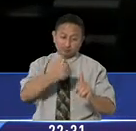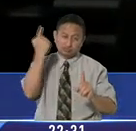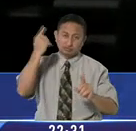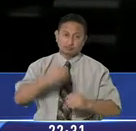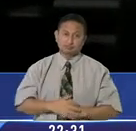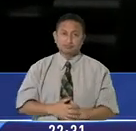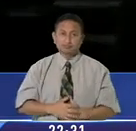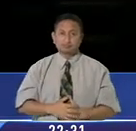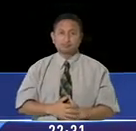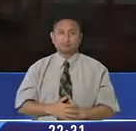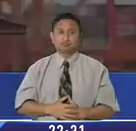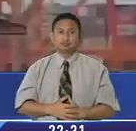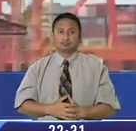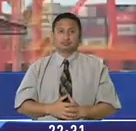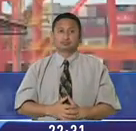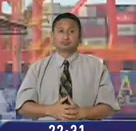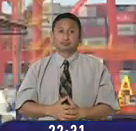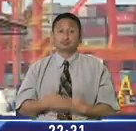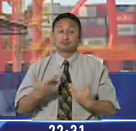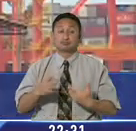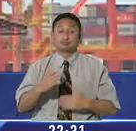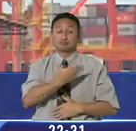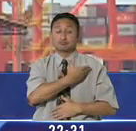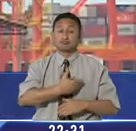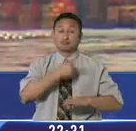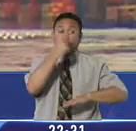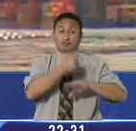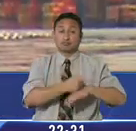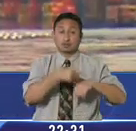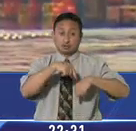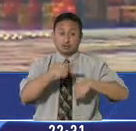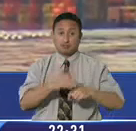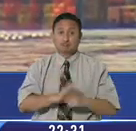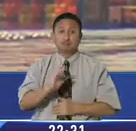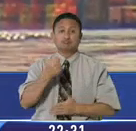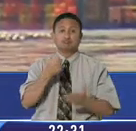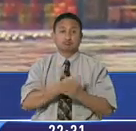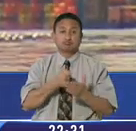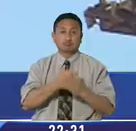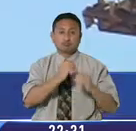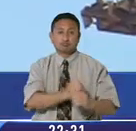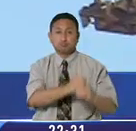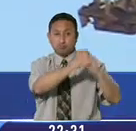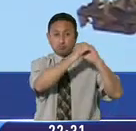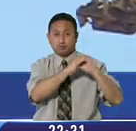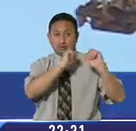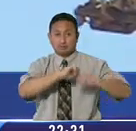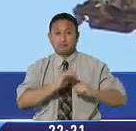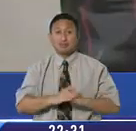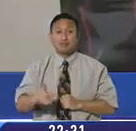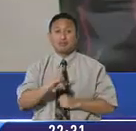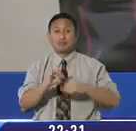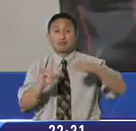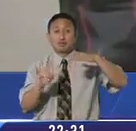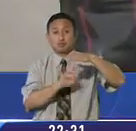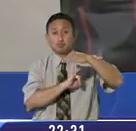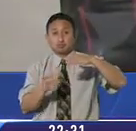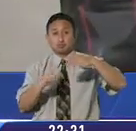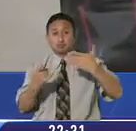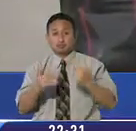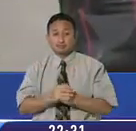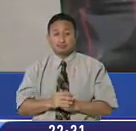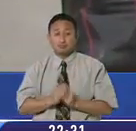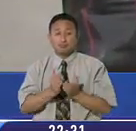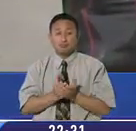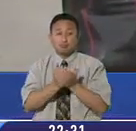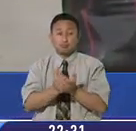matar. Decreto ejecutivo dispuso la adquisición obligatoria de escáneres antinarcóticos en